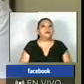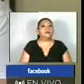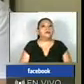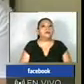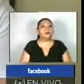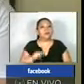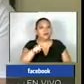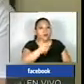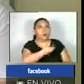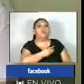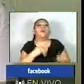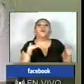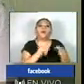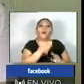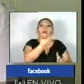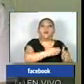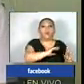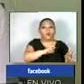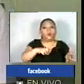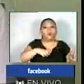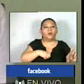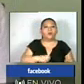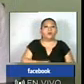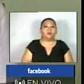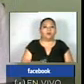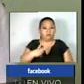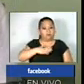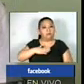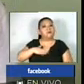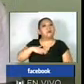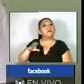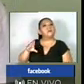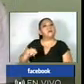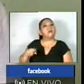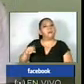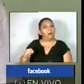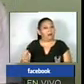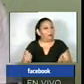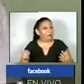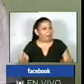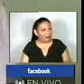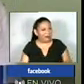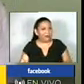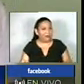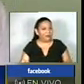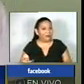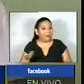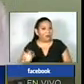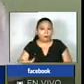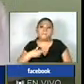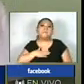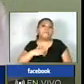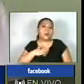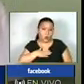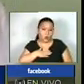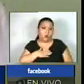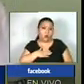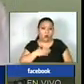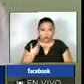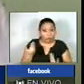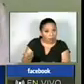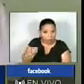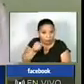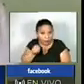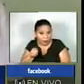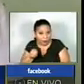cierta culpa hacia el dueño, ¿verdad? El hecho de decir, este es mi perro, de nada sirve decir, esto es mío, si no le doy de